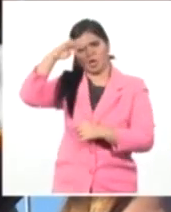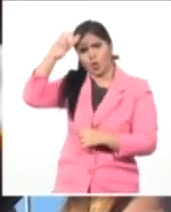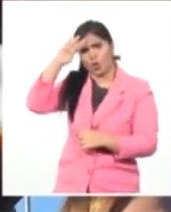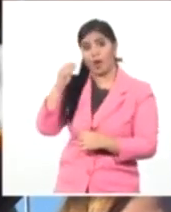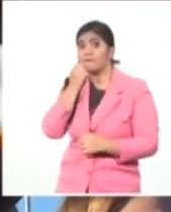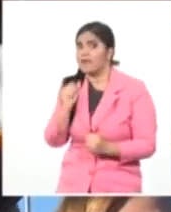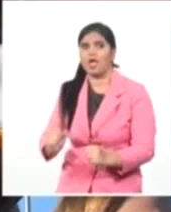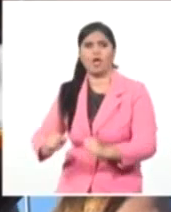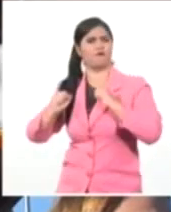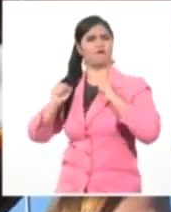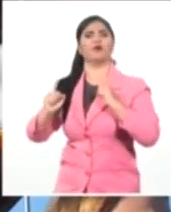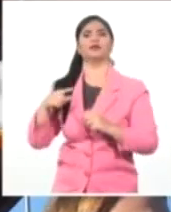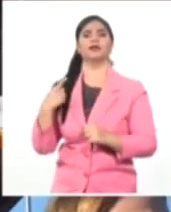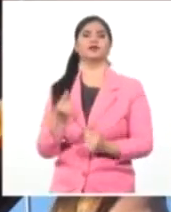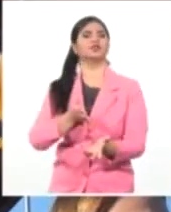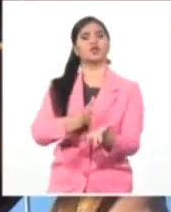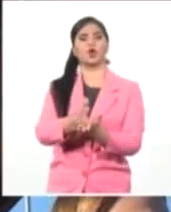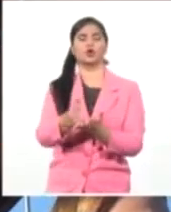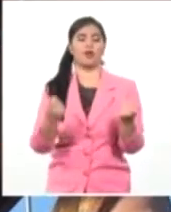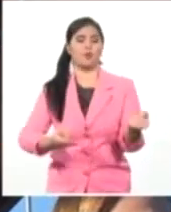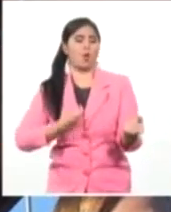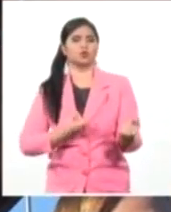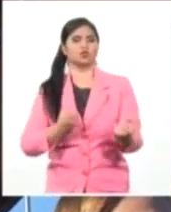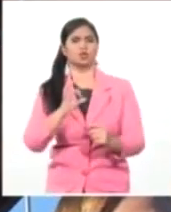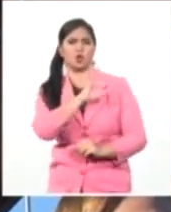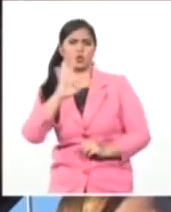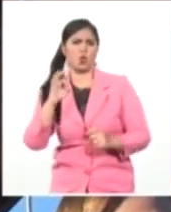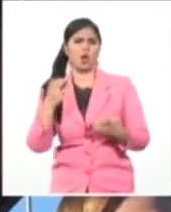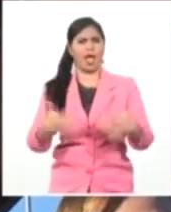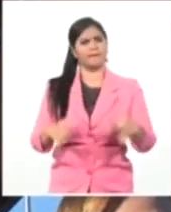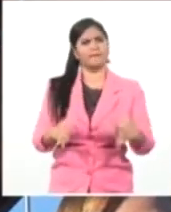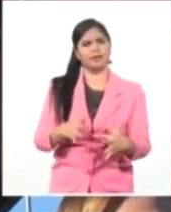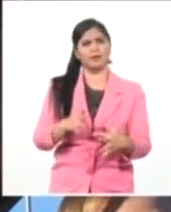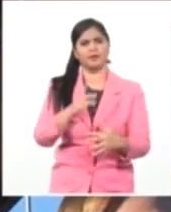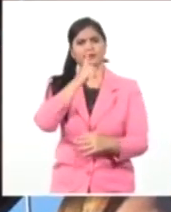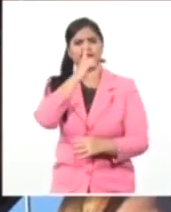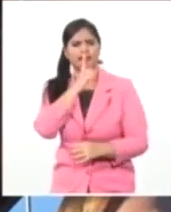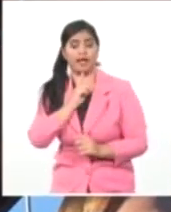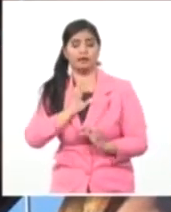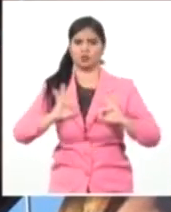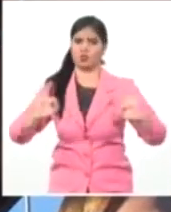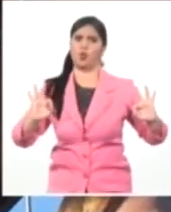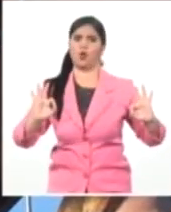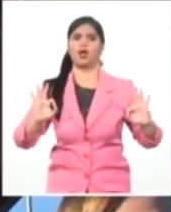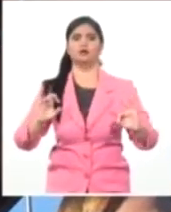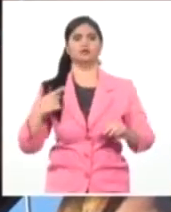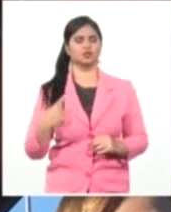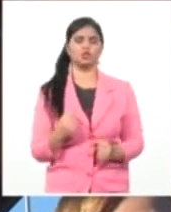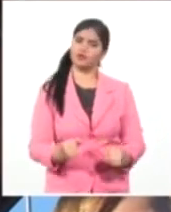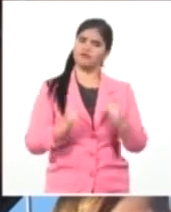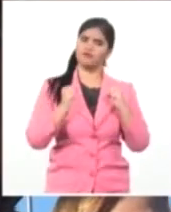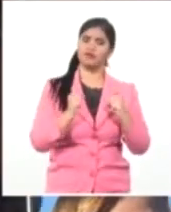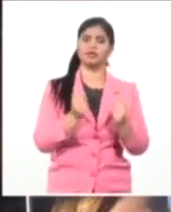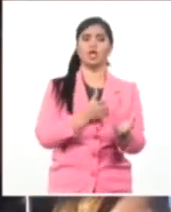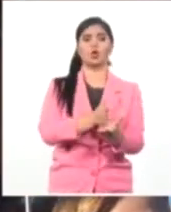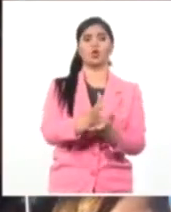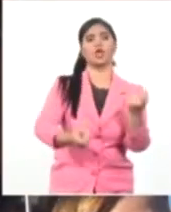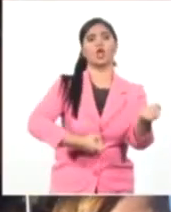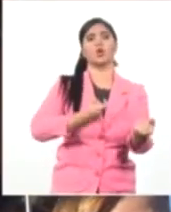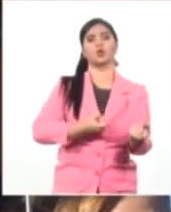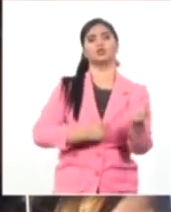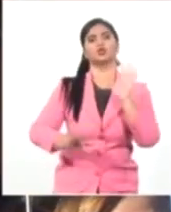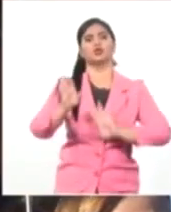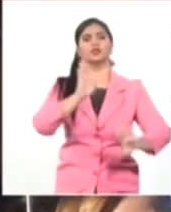o encubiertas en su permanente guerra contra Cuba, seguiremos contribuyendo con la justicia de nuestra razón,